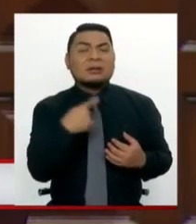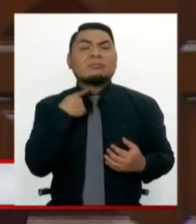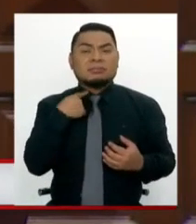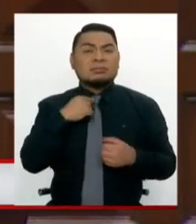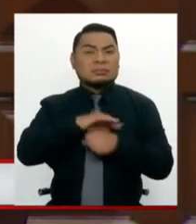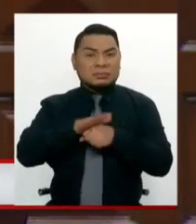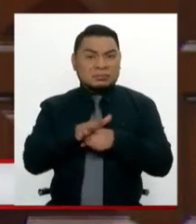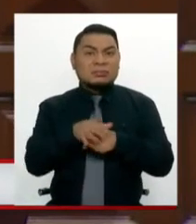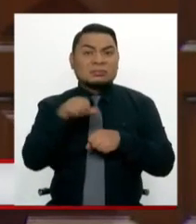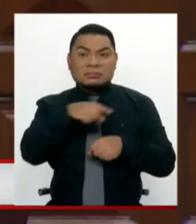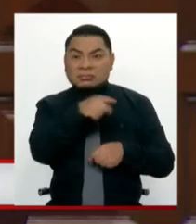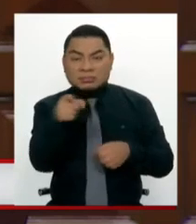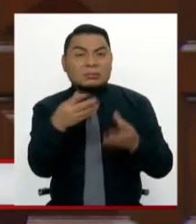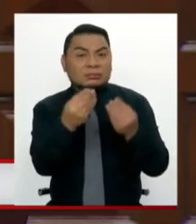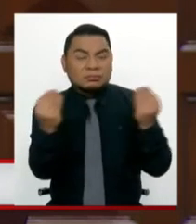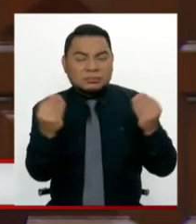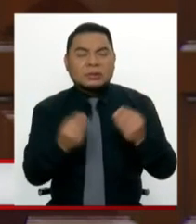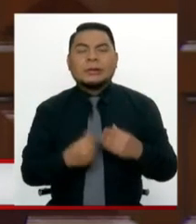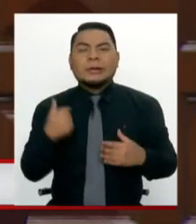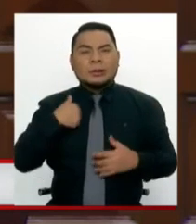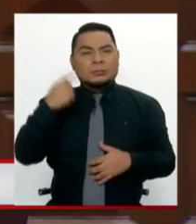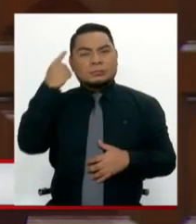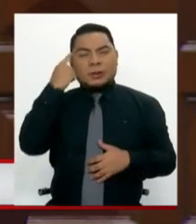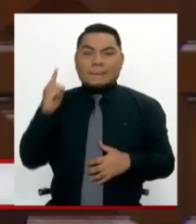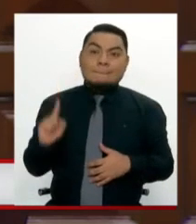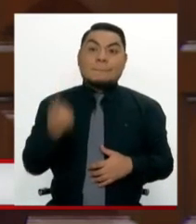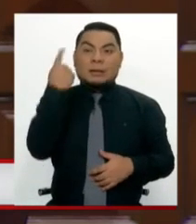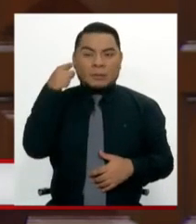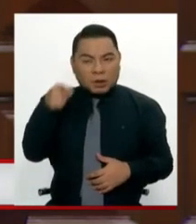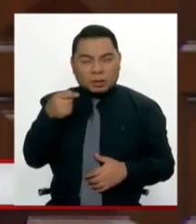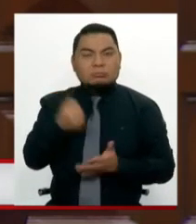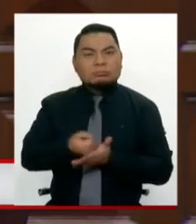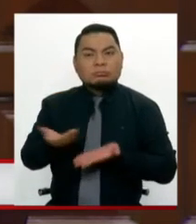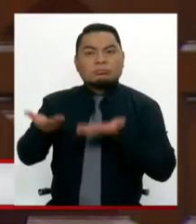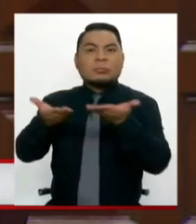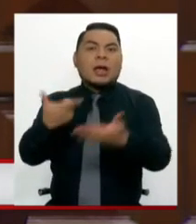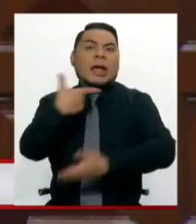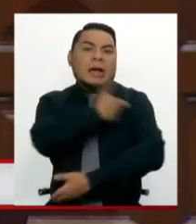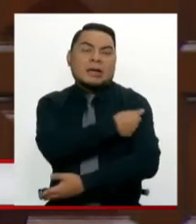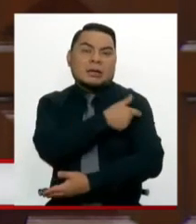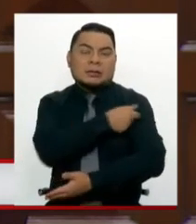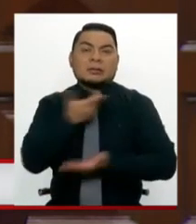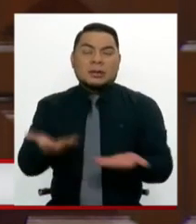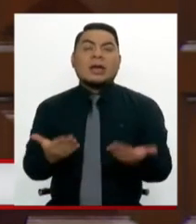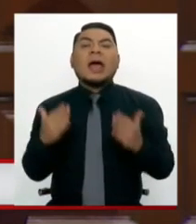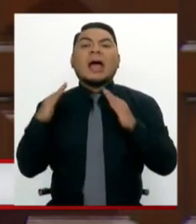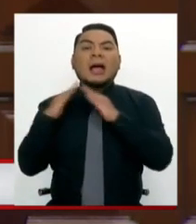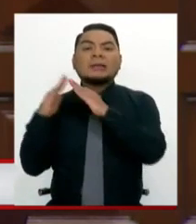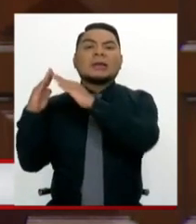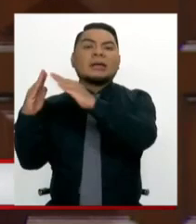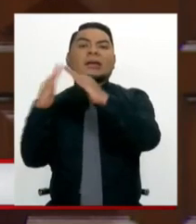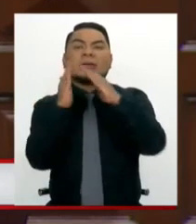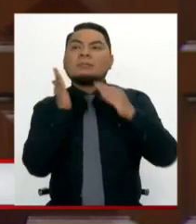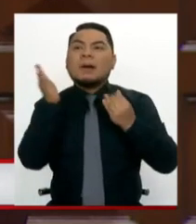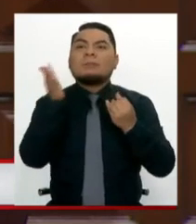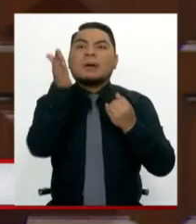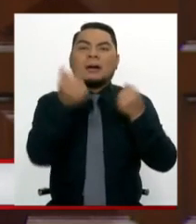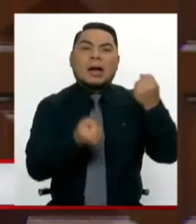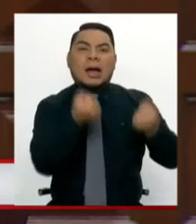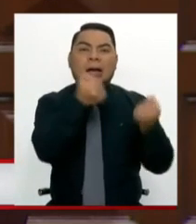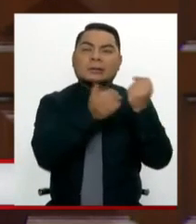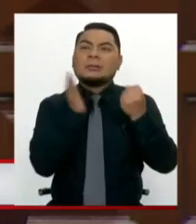flagelo. Por ello, hemos priorizado la vacunación con las brigadas móviles casa por casa y en todos